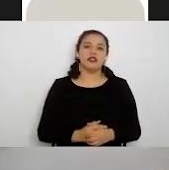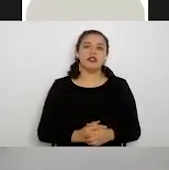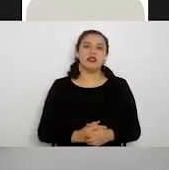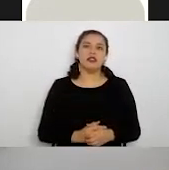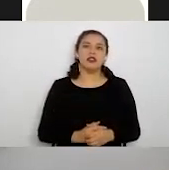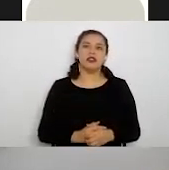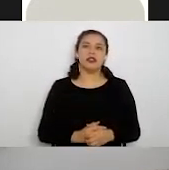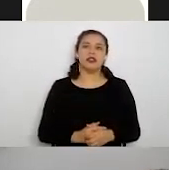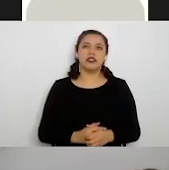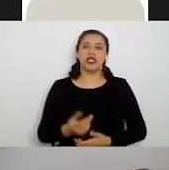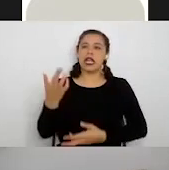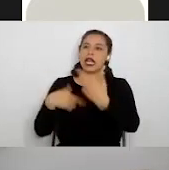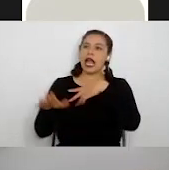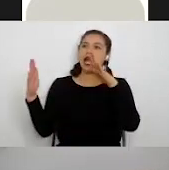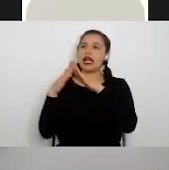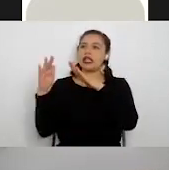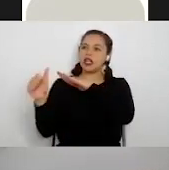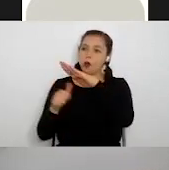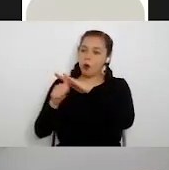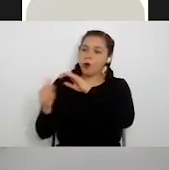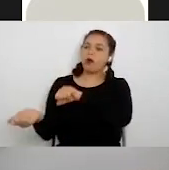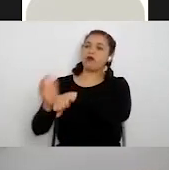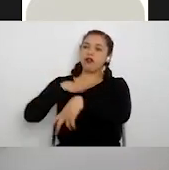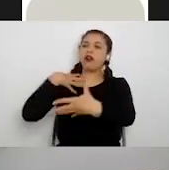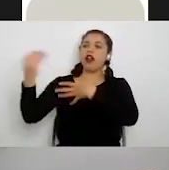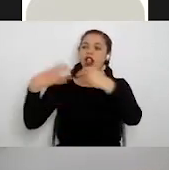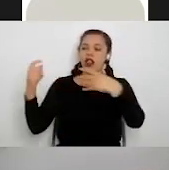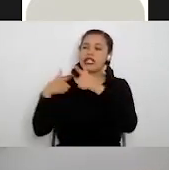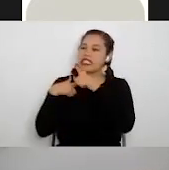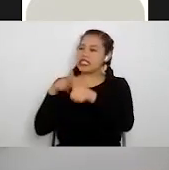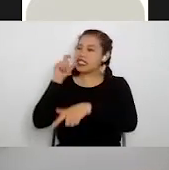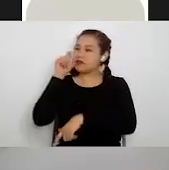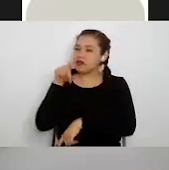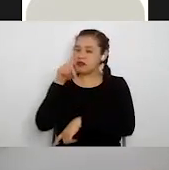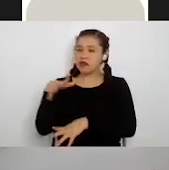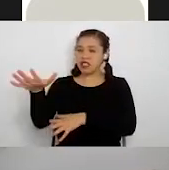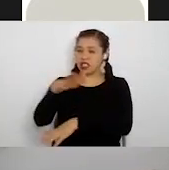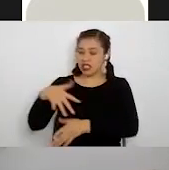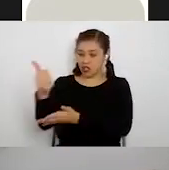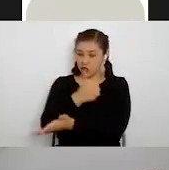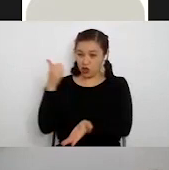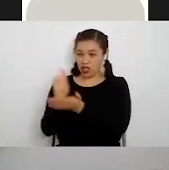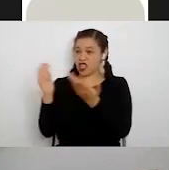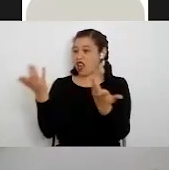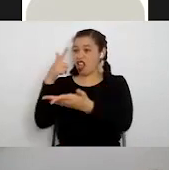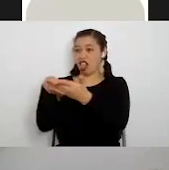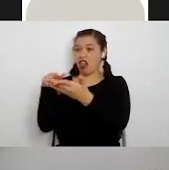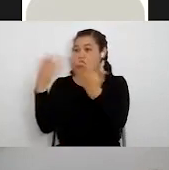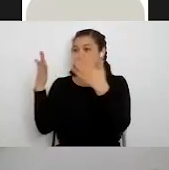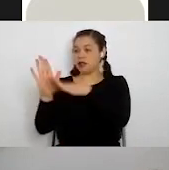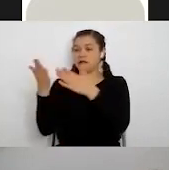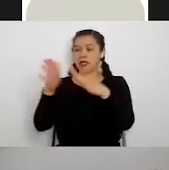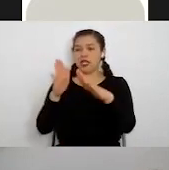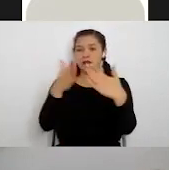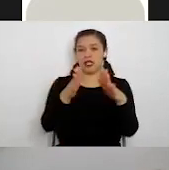regresos a confinamientos por la pandemia y cierra ciudades completas, que ya conocemos todos lo que significa